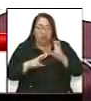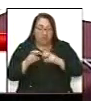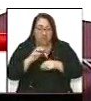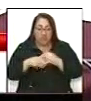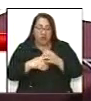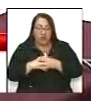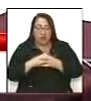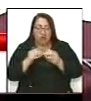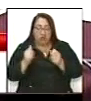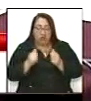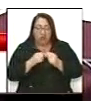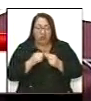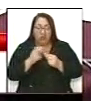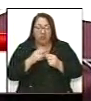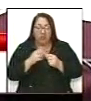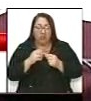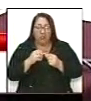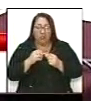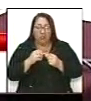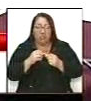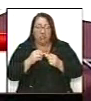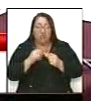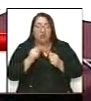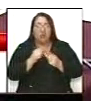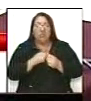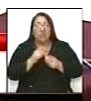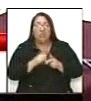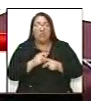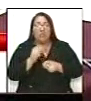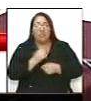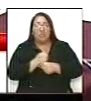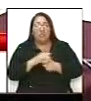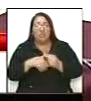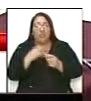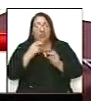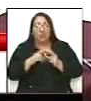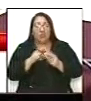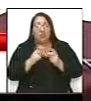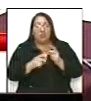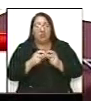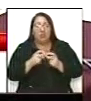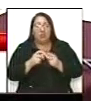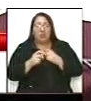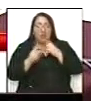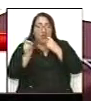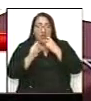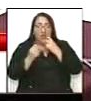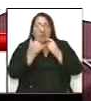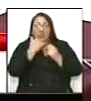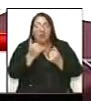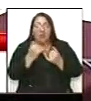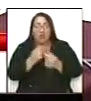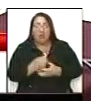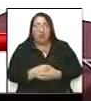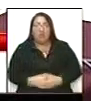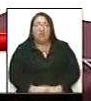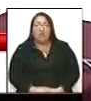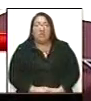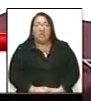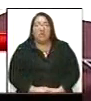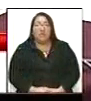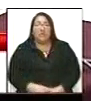para ver si tienen un pasado en el que haya cosas que esconder. Es decir, van a conocer a las personas. No como ocurre en la actualidad, que el